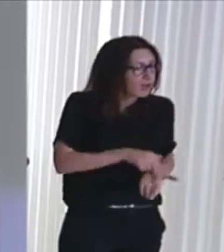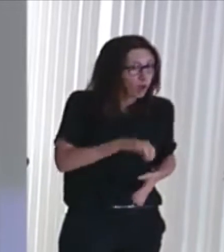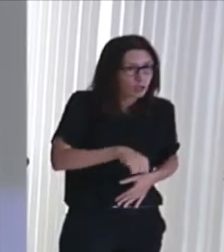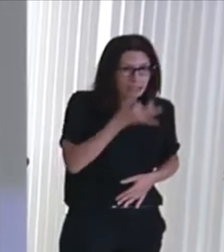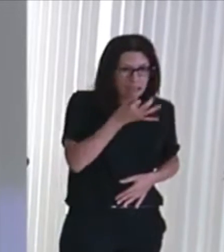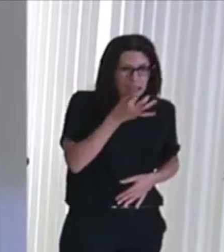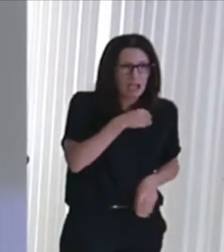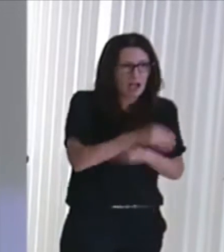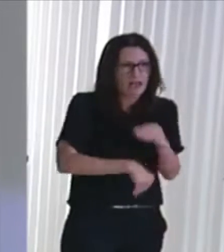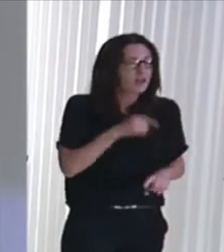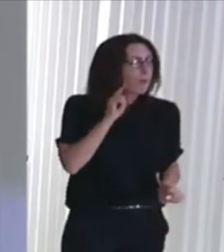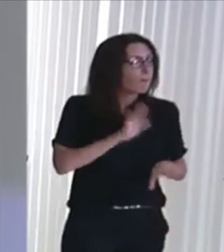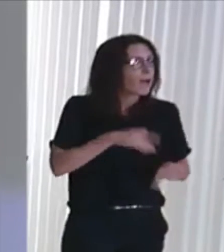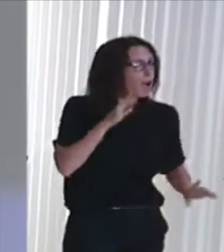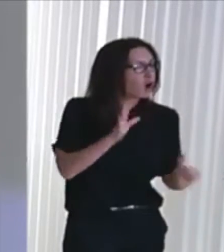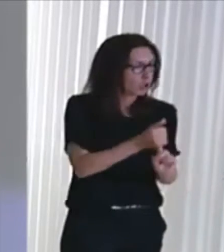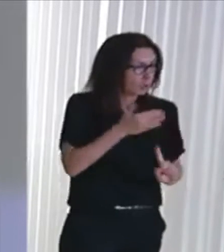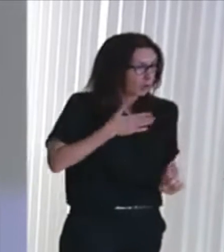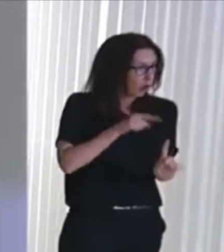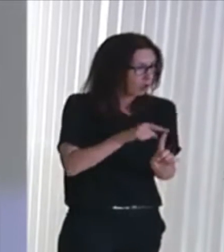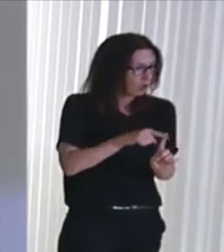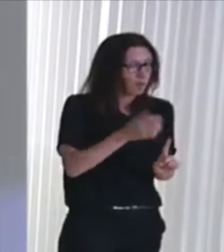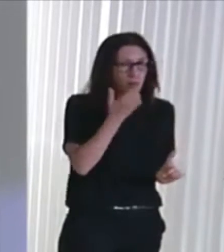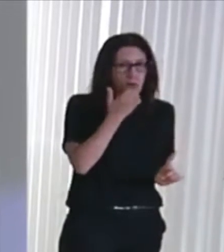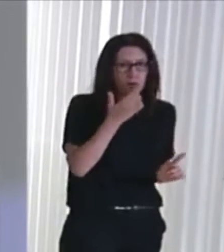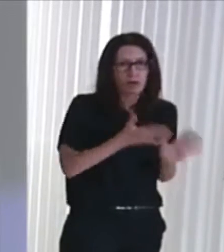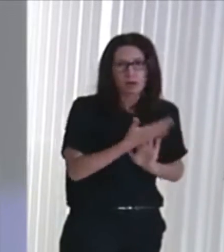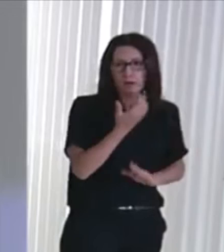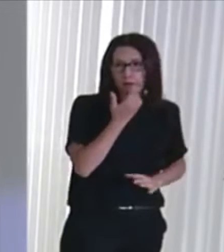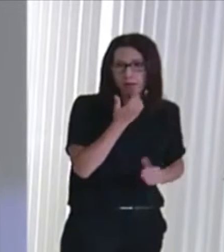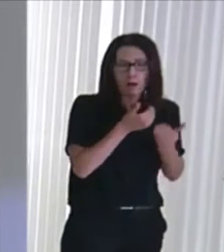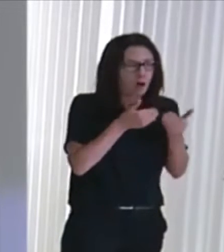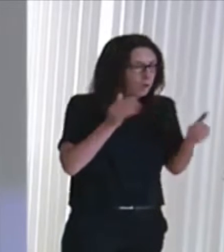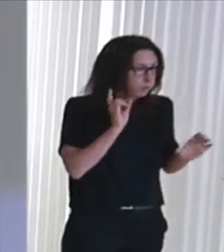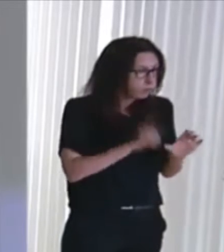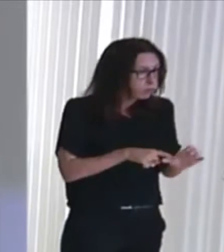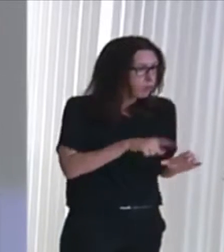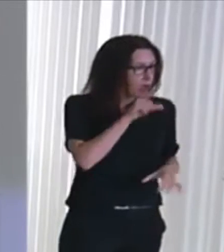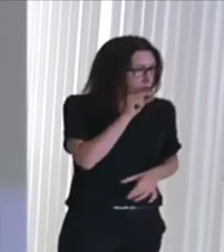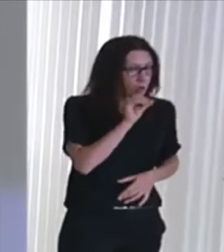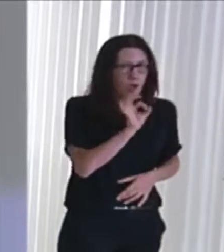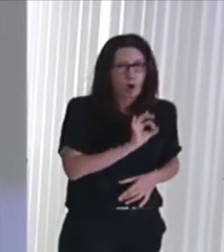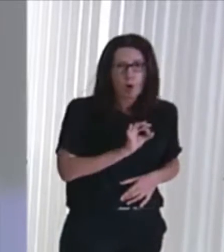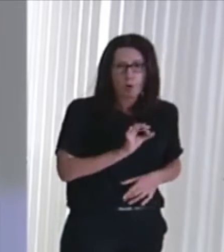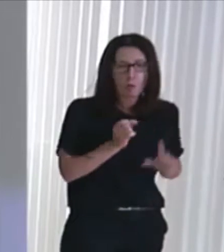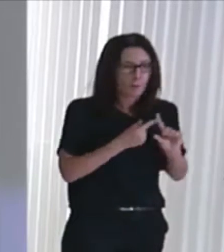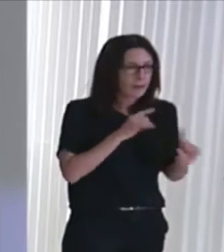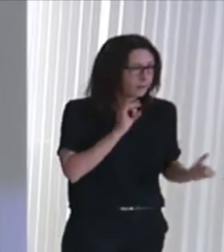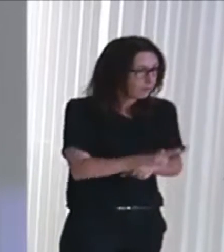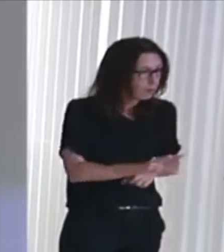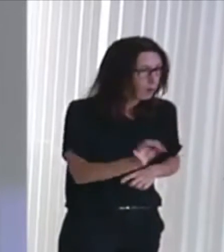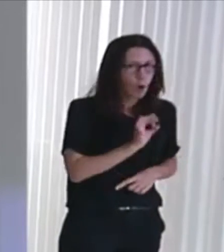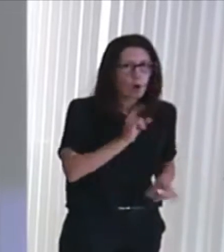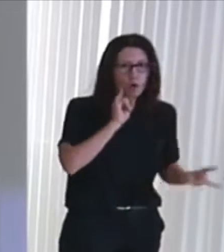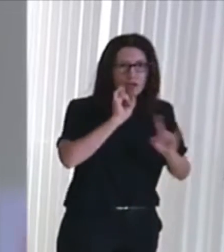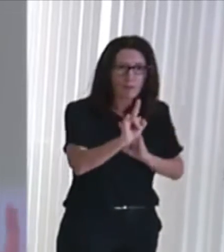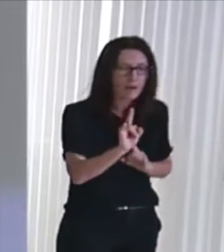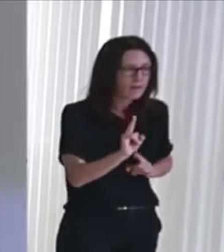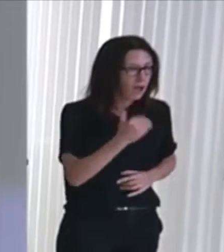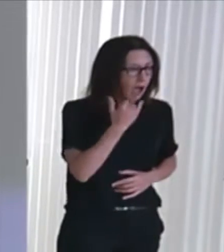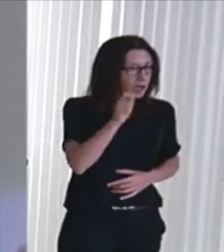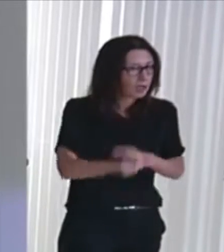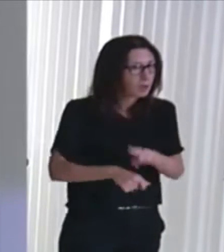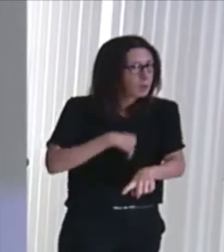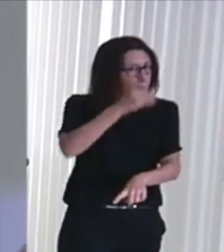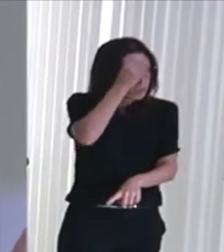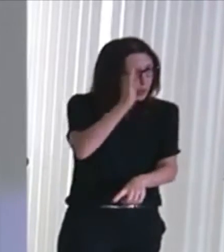acercarte a tu objetivo? Y hacer cosas es voy a abrir una cuenta en Twitter, o hacer cosas es mandar un email, o hacer una llamada telefónica a alguien que crees que